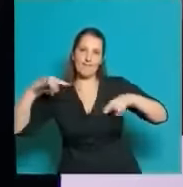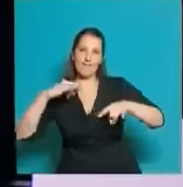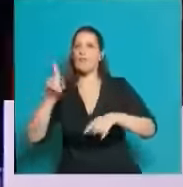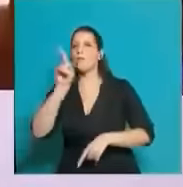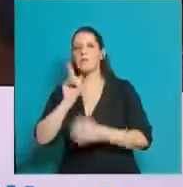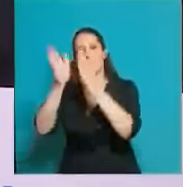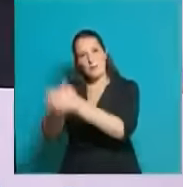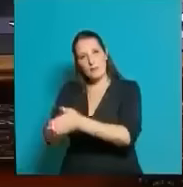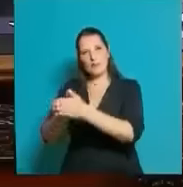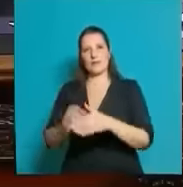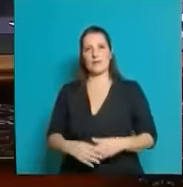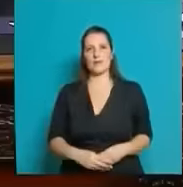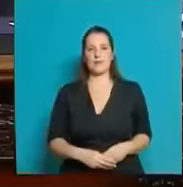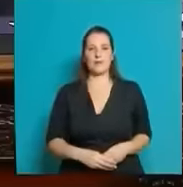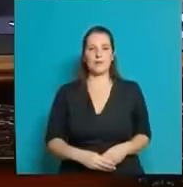silencio, por favor.